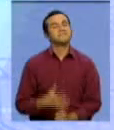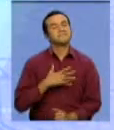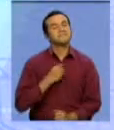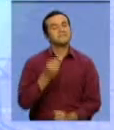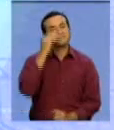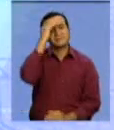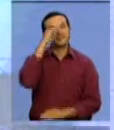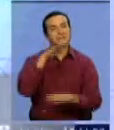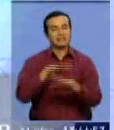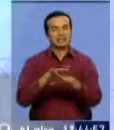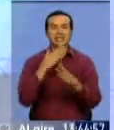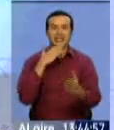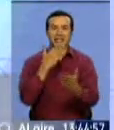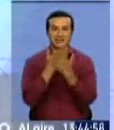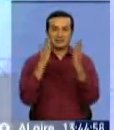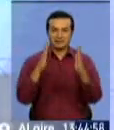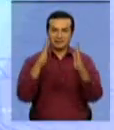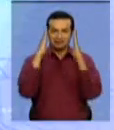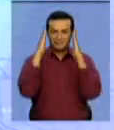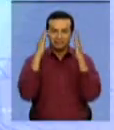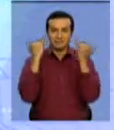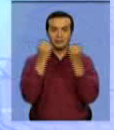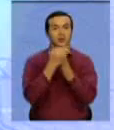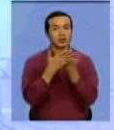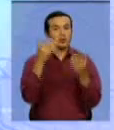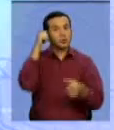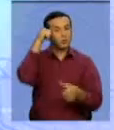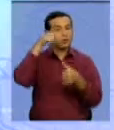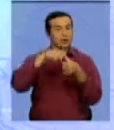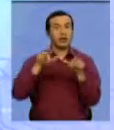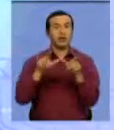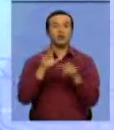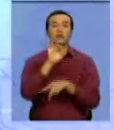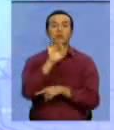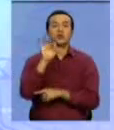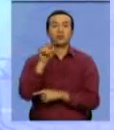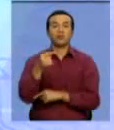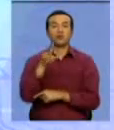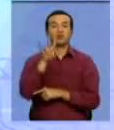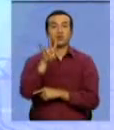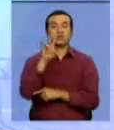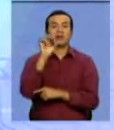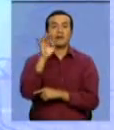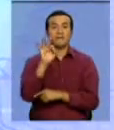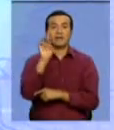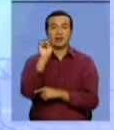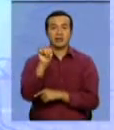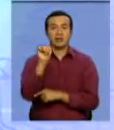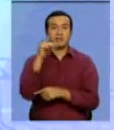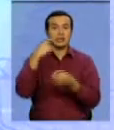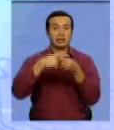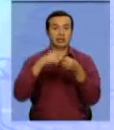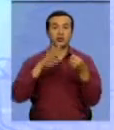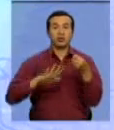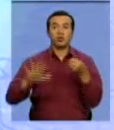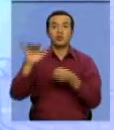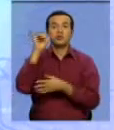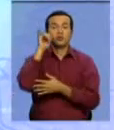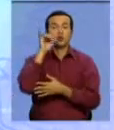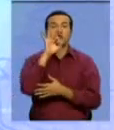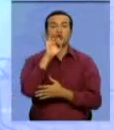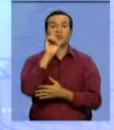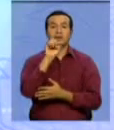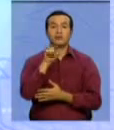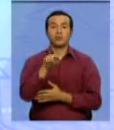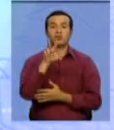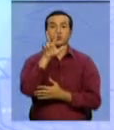¿Qué tal, amigos? Muy buenas tardes. Gracias por su compañía. Recuerda que Radio La Rombera 99.7 FM para Quito y sus valles y Radio Alborada